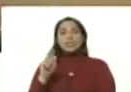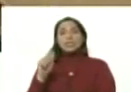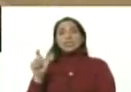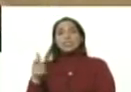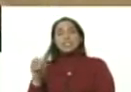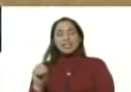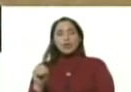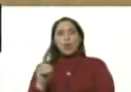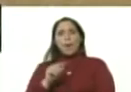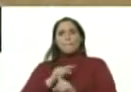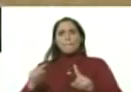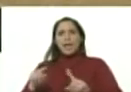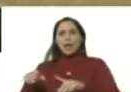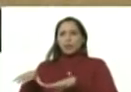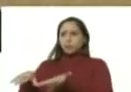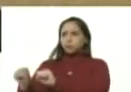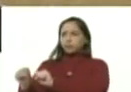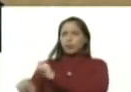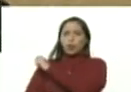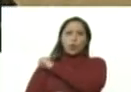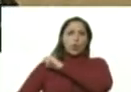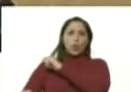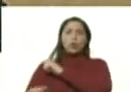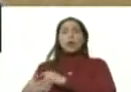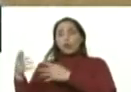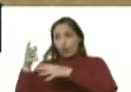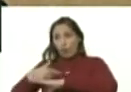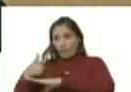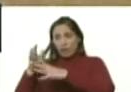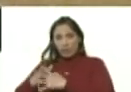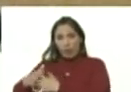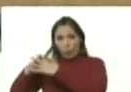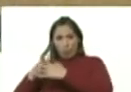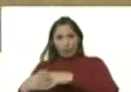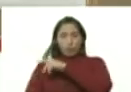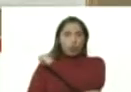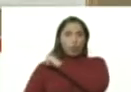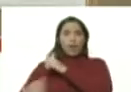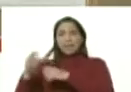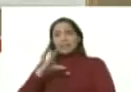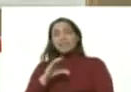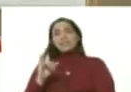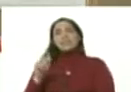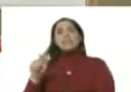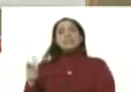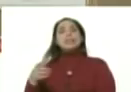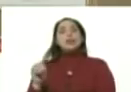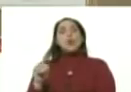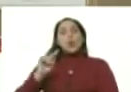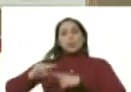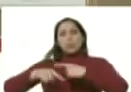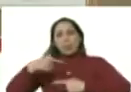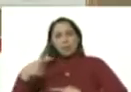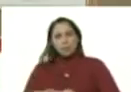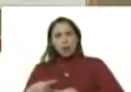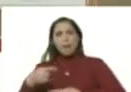Bloquearon, confiscaron CITGO, el gobierno de los Estados Unidos, de manera ilegal. Luego tratamos de hacer la vía